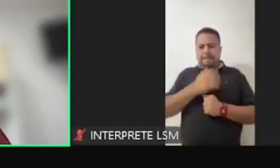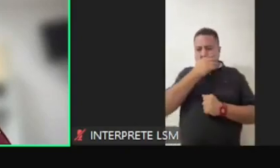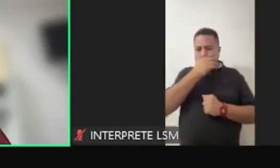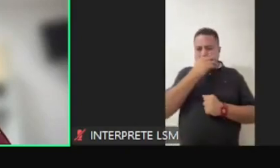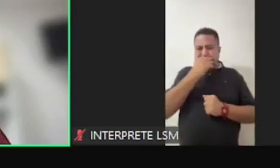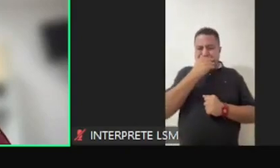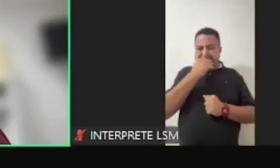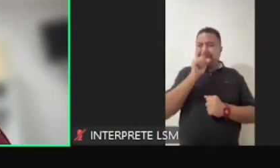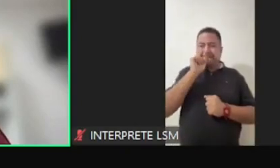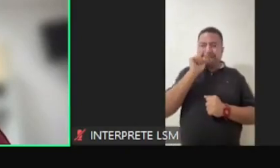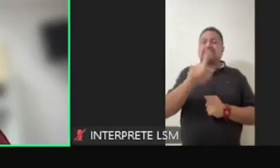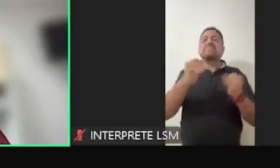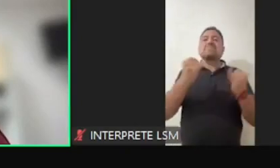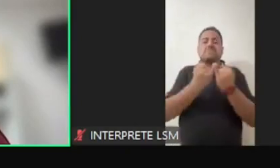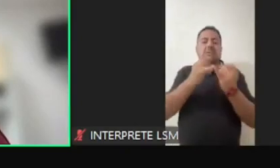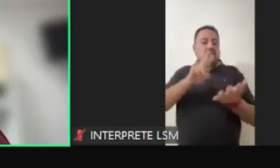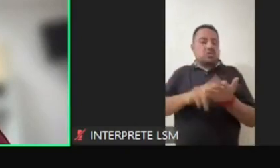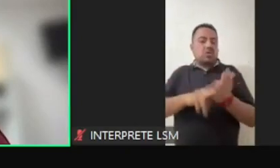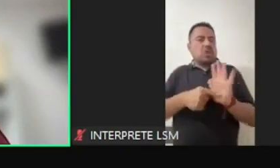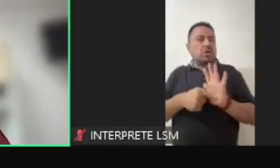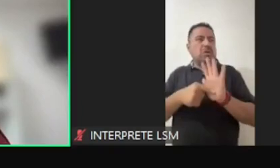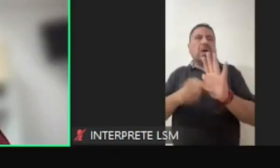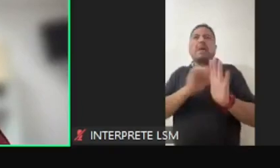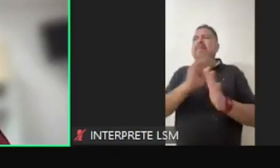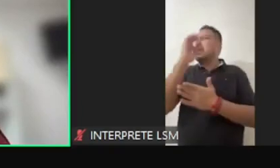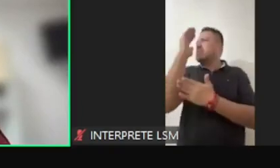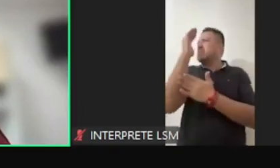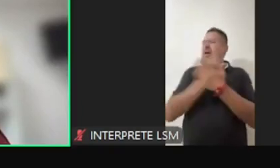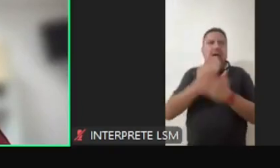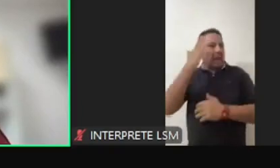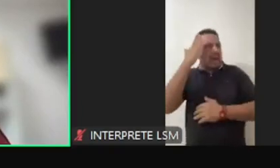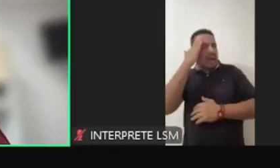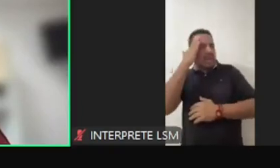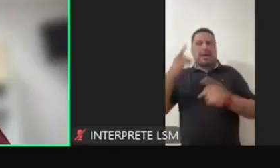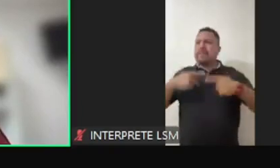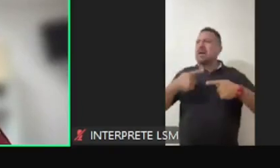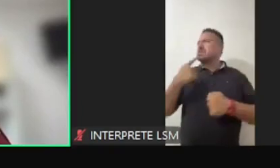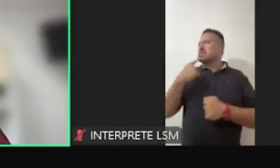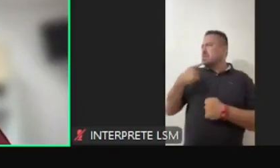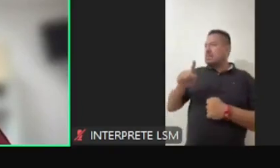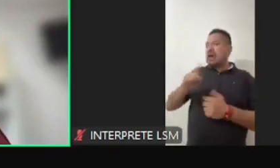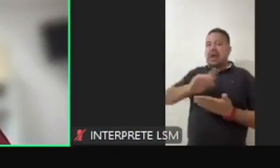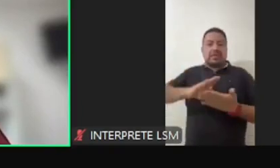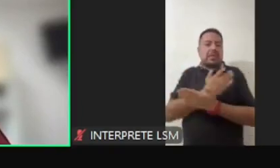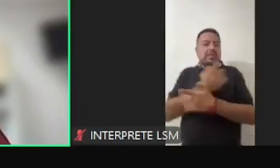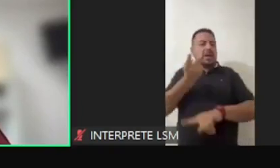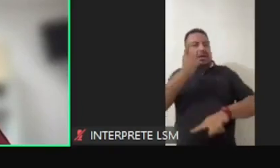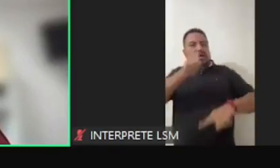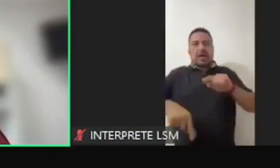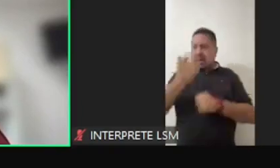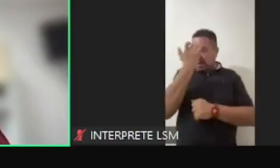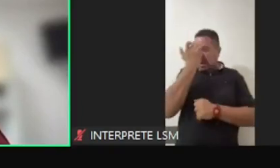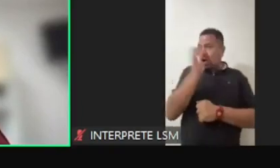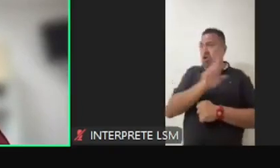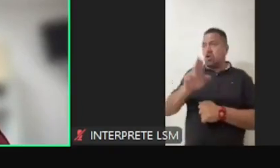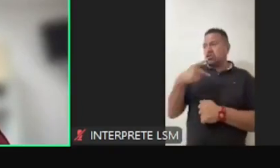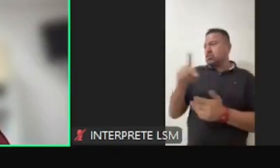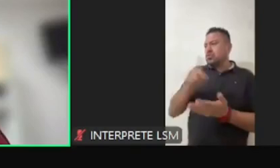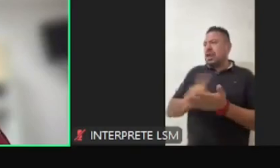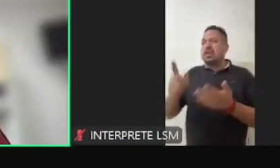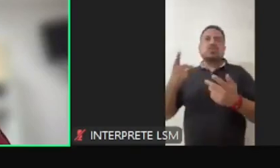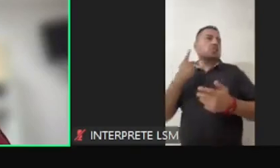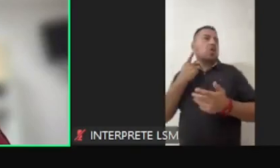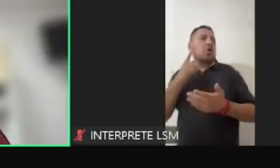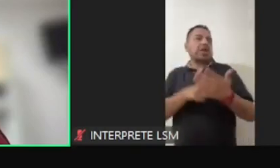Asimismo conllevan evidenciar que se hace una disminución de las capacidades de la denunciante además anulan el reconocimiento de sus derechos político